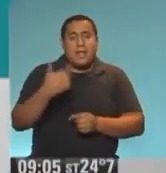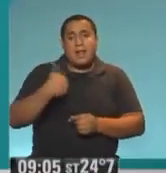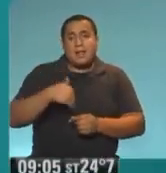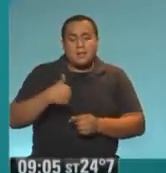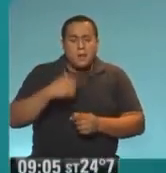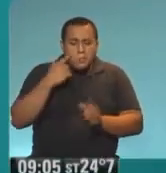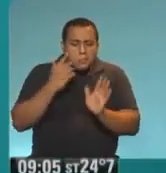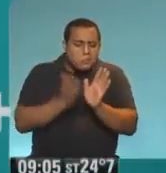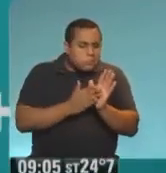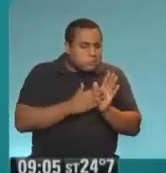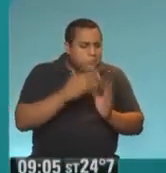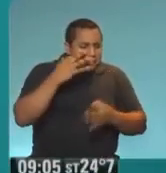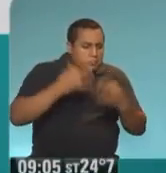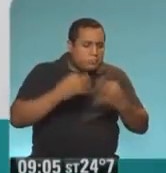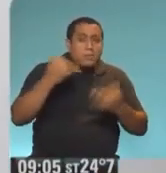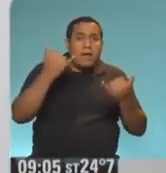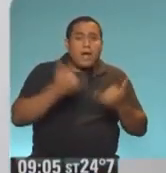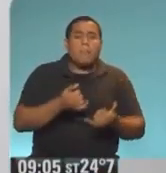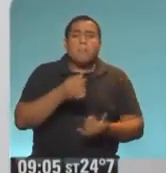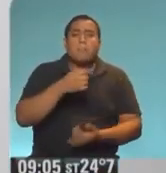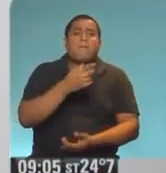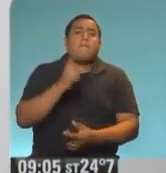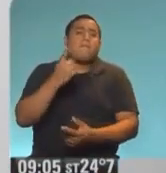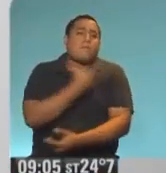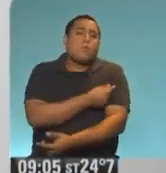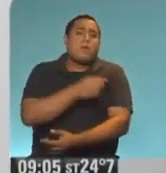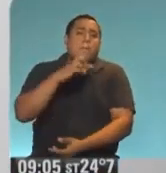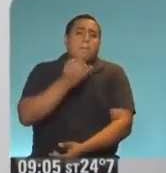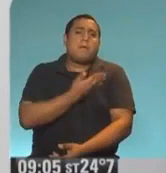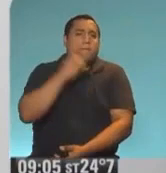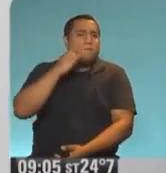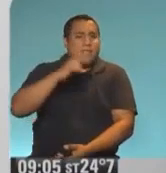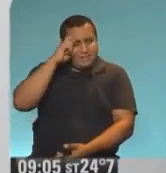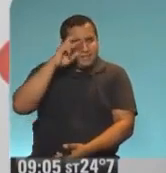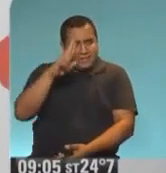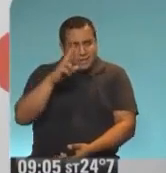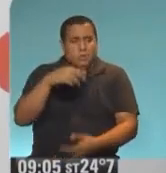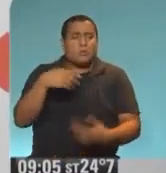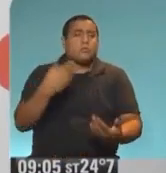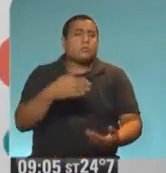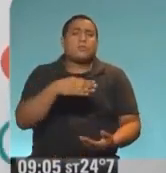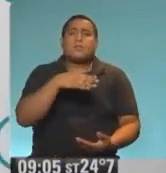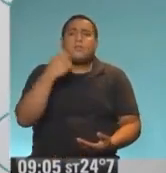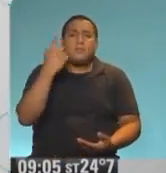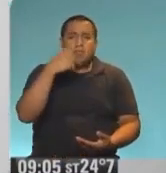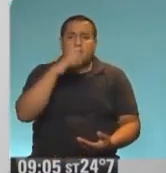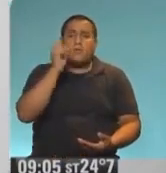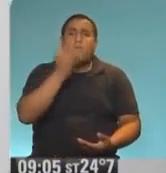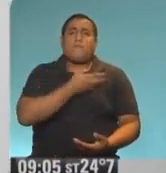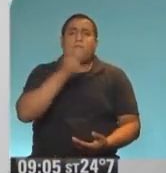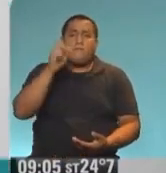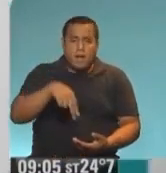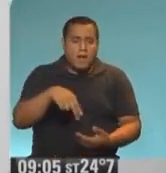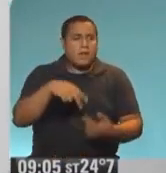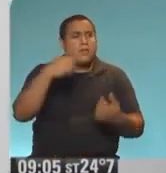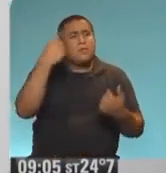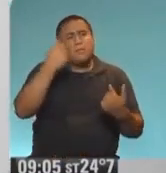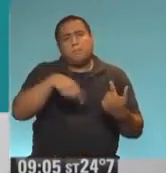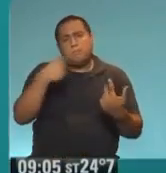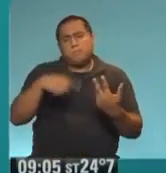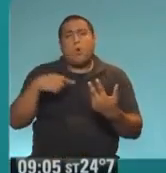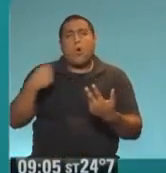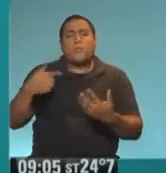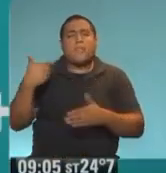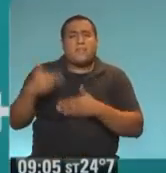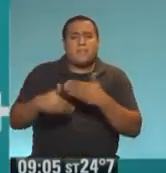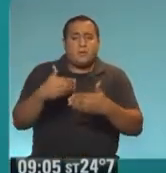se terminaron en Argentina, como la de Pfizer, como la de Sinopharm, y como están otras que están en pleno desarrollo, están al